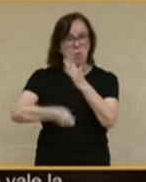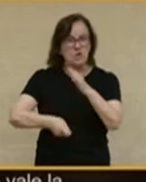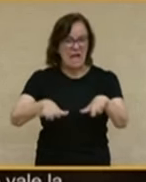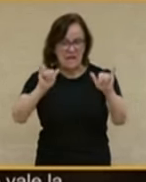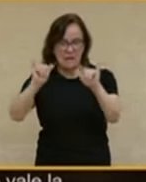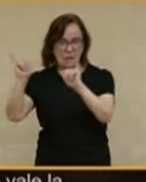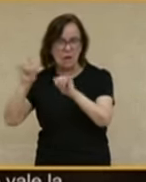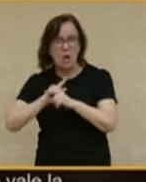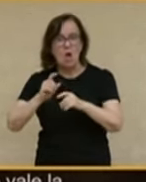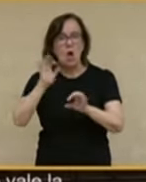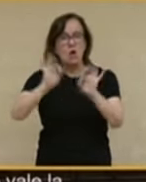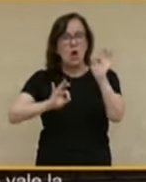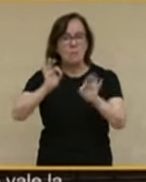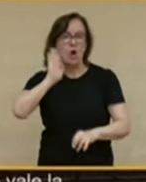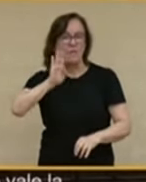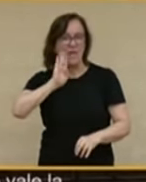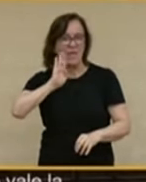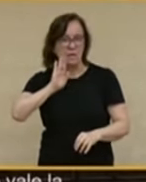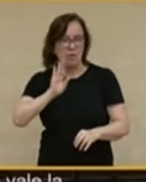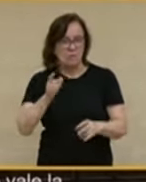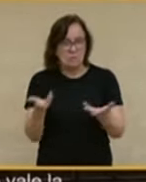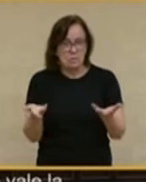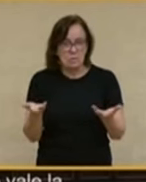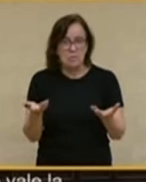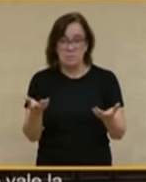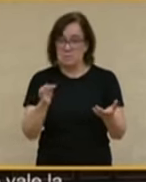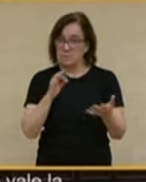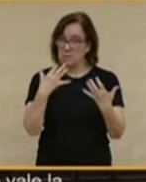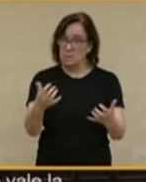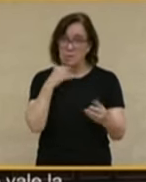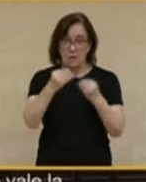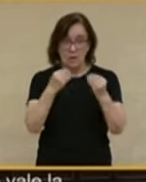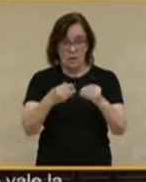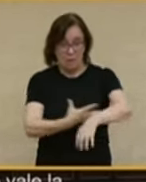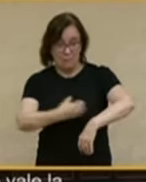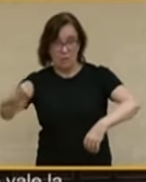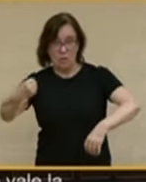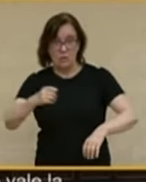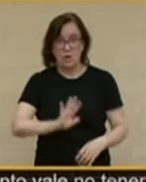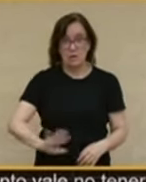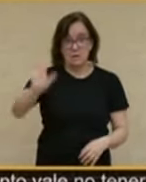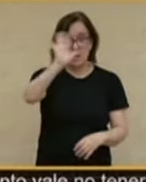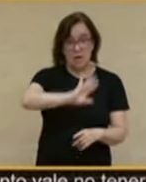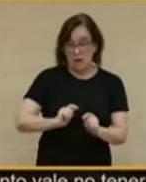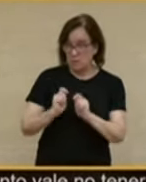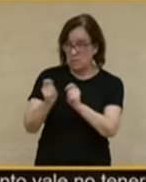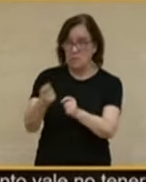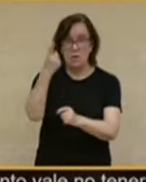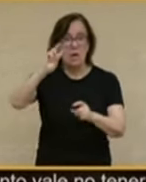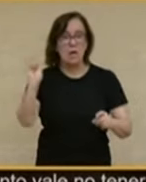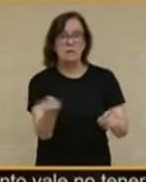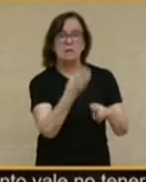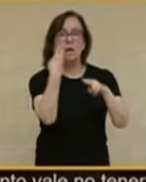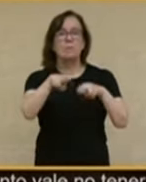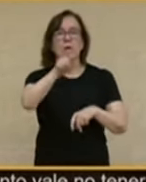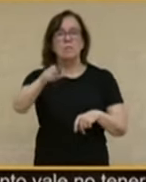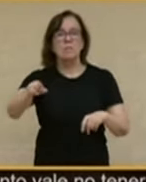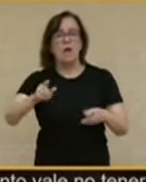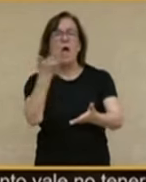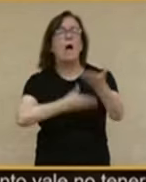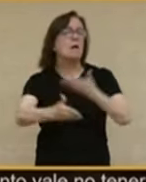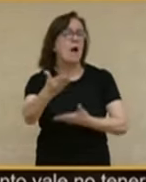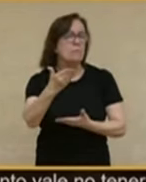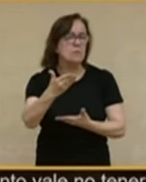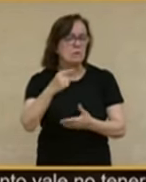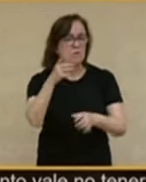la presunta comisión de delitos? Señorías, si alguien cogiese fondos del Estado y se los diese a una serie de políticos a cambio de